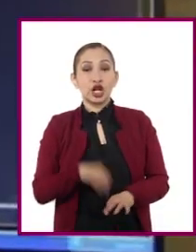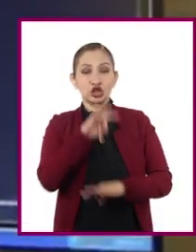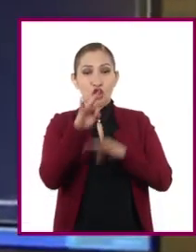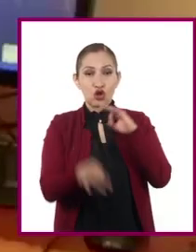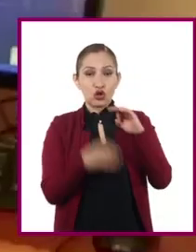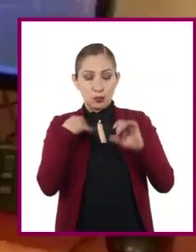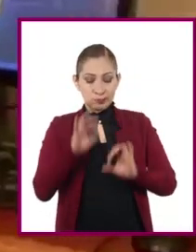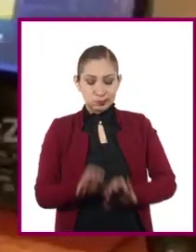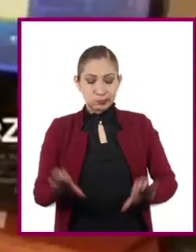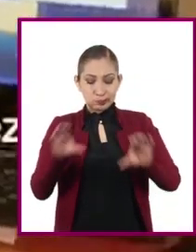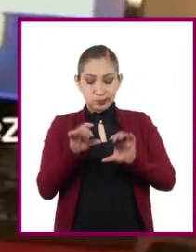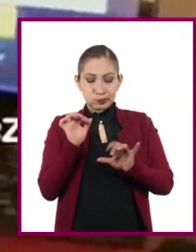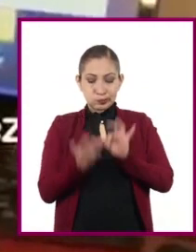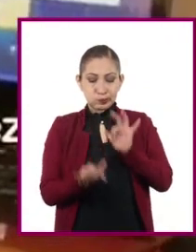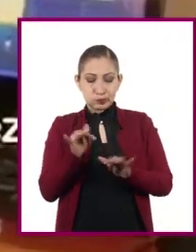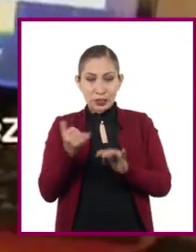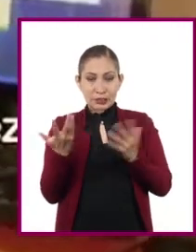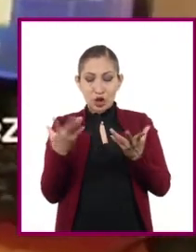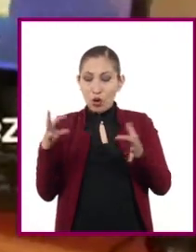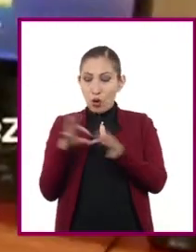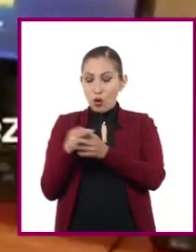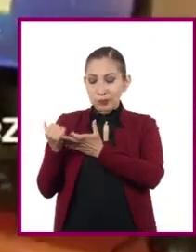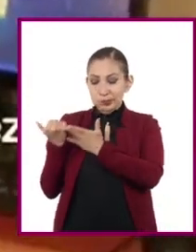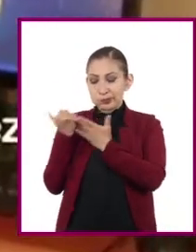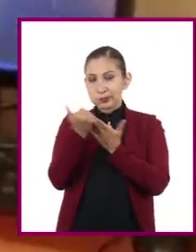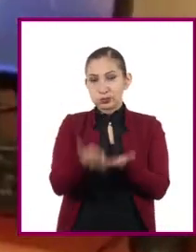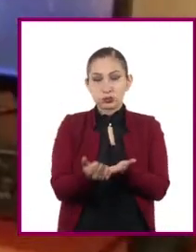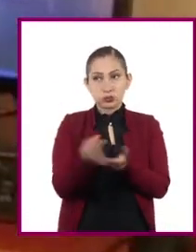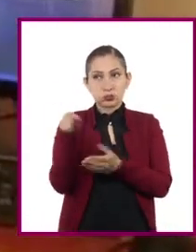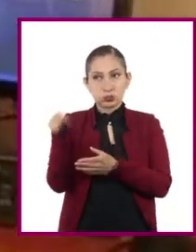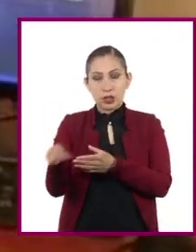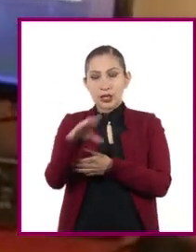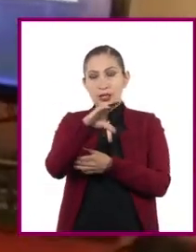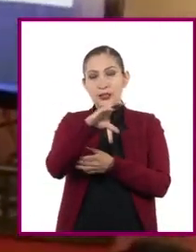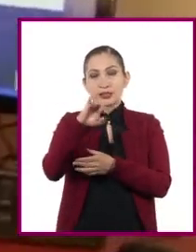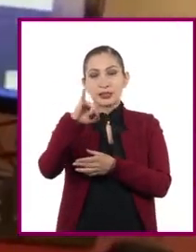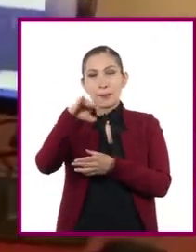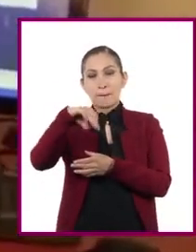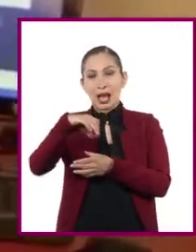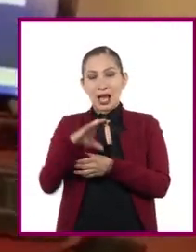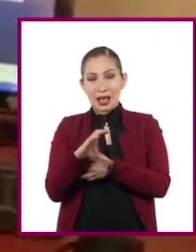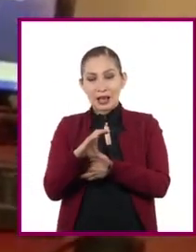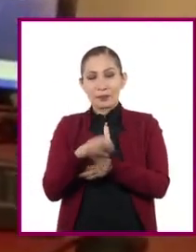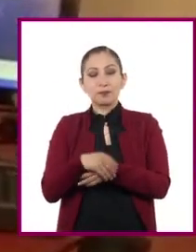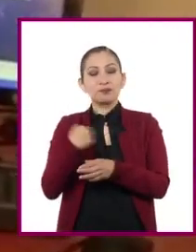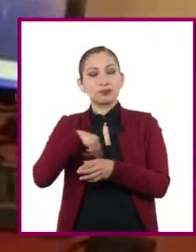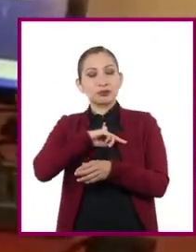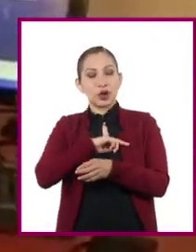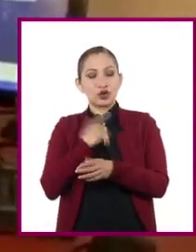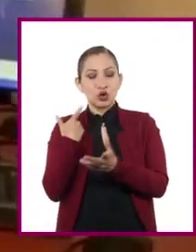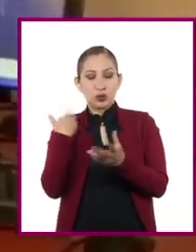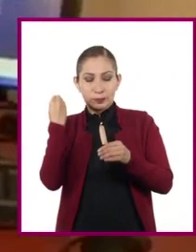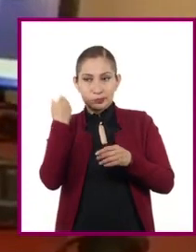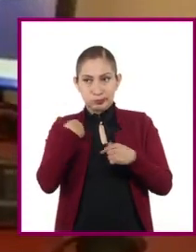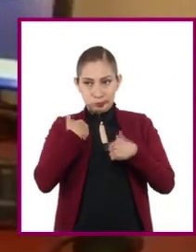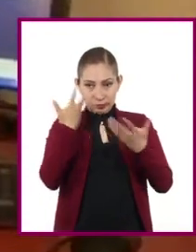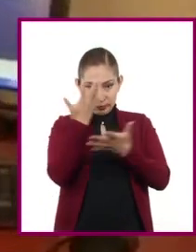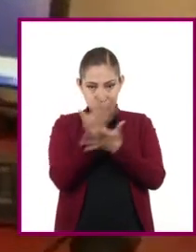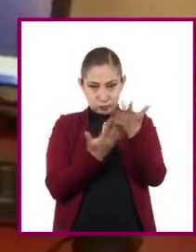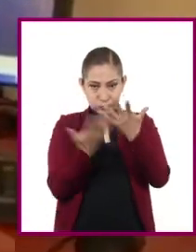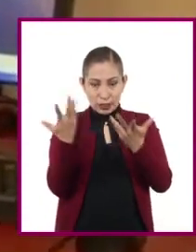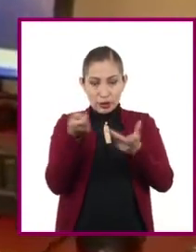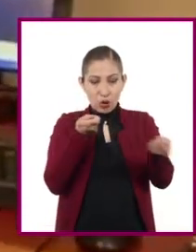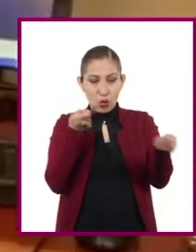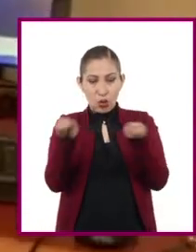Toda la programación se desarrolló en conjunto con el CIMAT nosotros hicimos la parte,